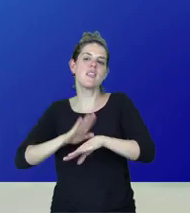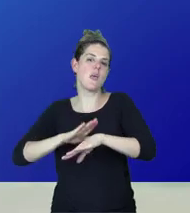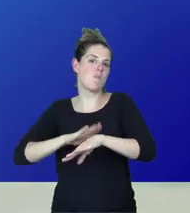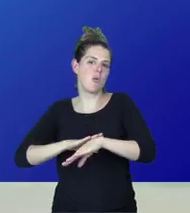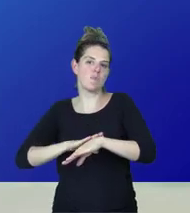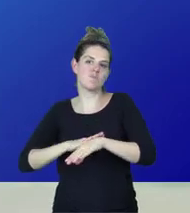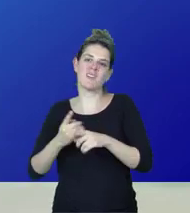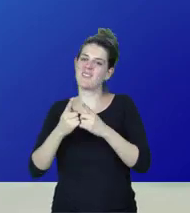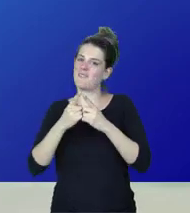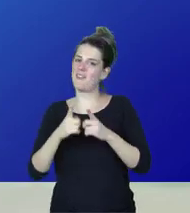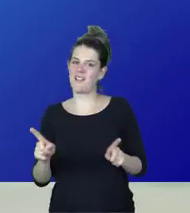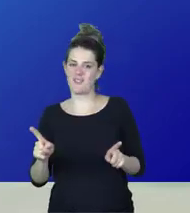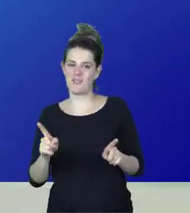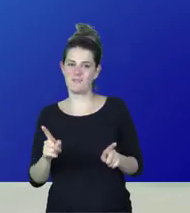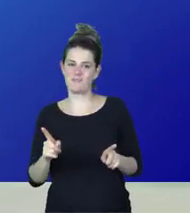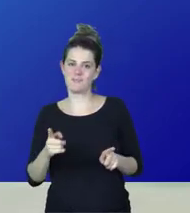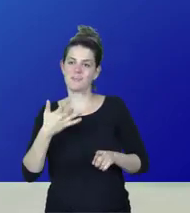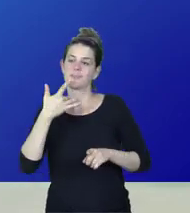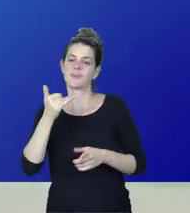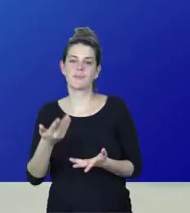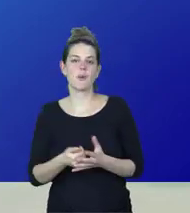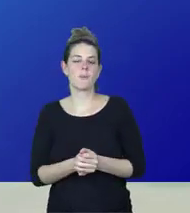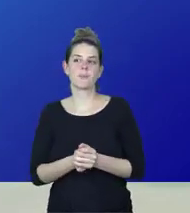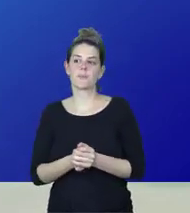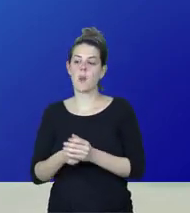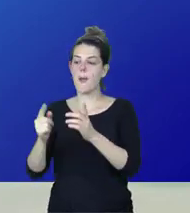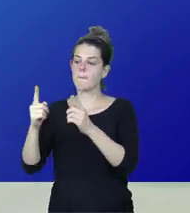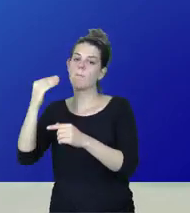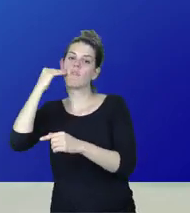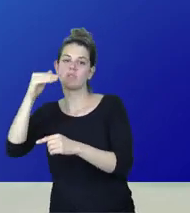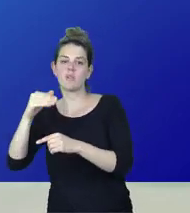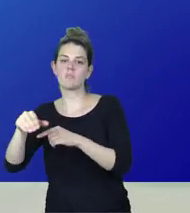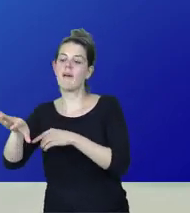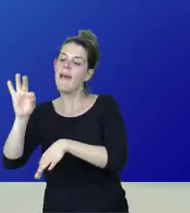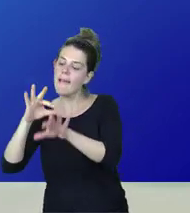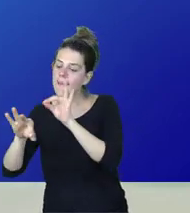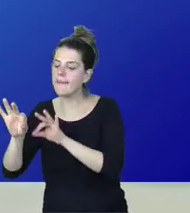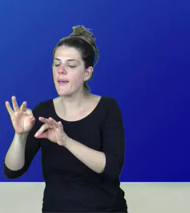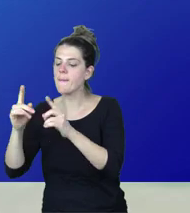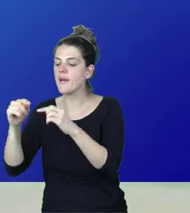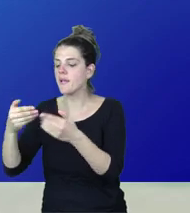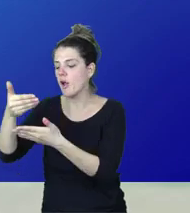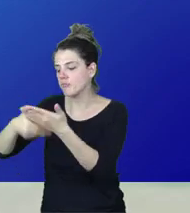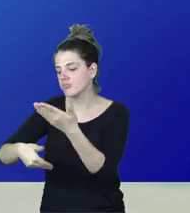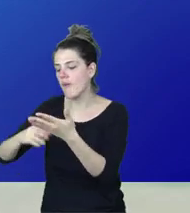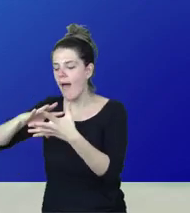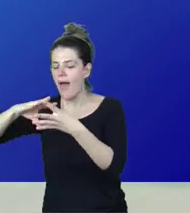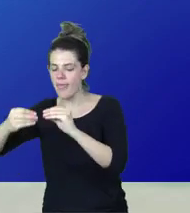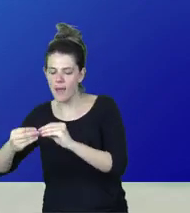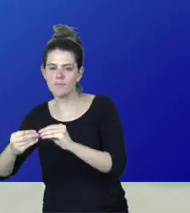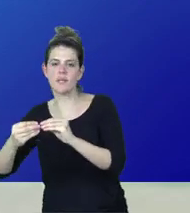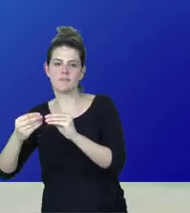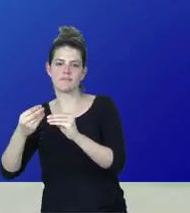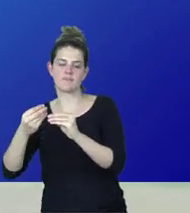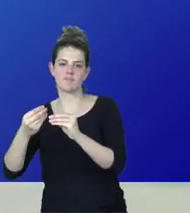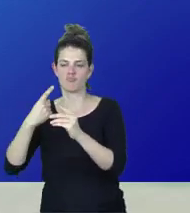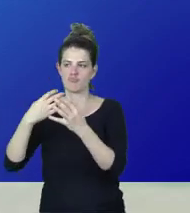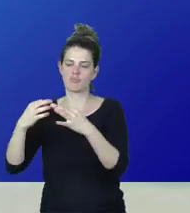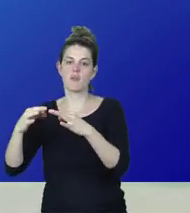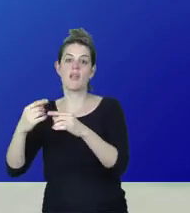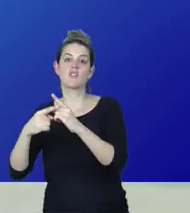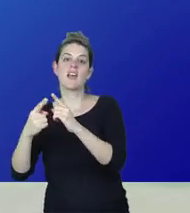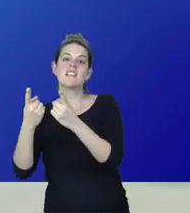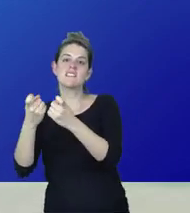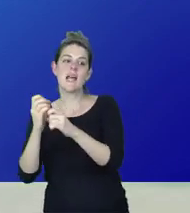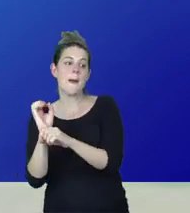son los mismos. Si el material que se va a enviar después de haber sido seleccionado, adaptado, elaborado por el docente, tiene que llegar al mismo tiempo